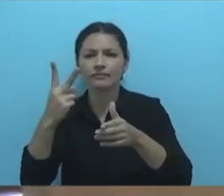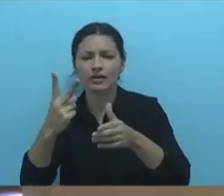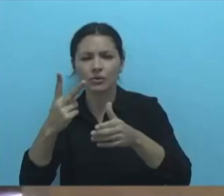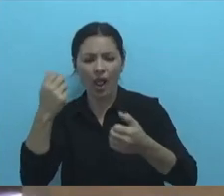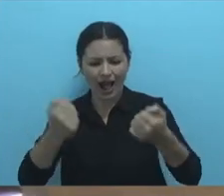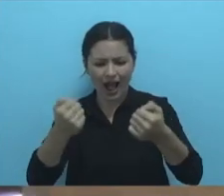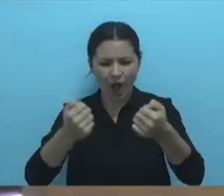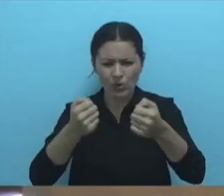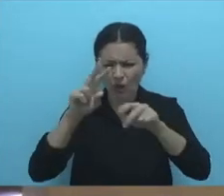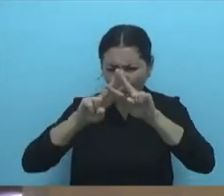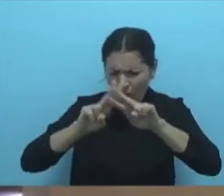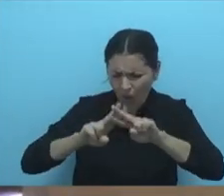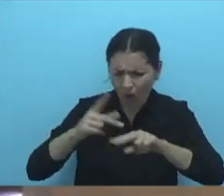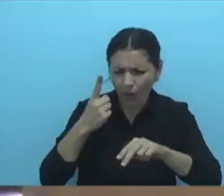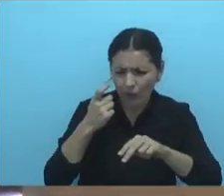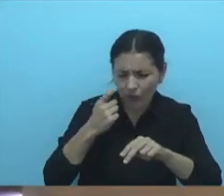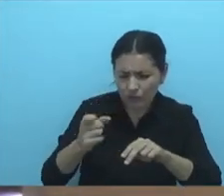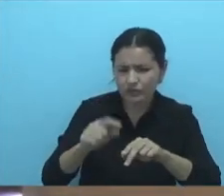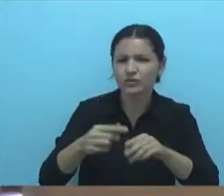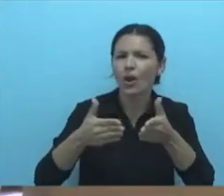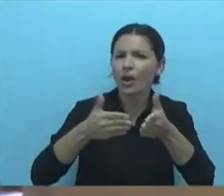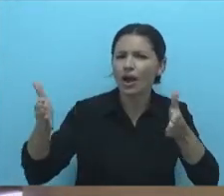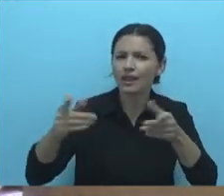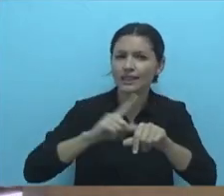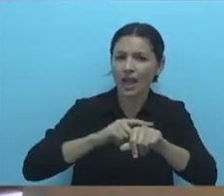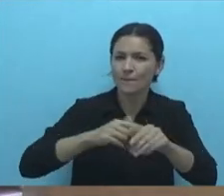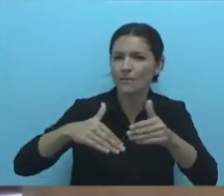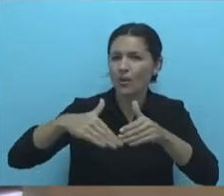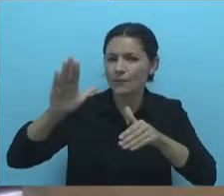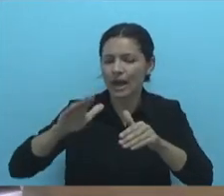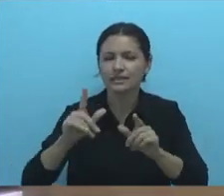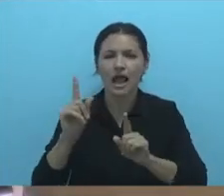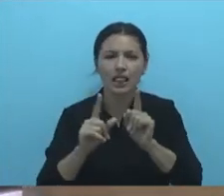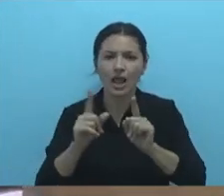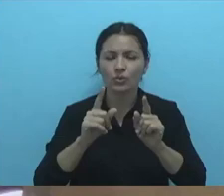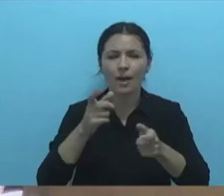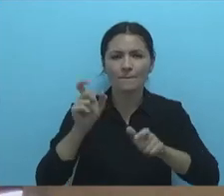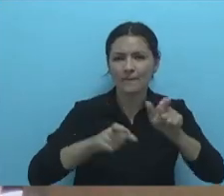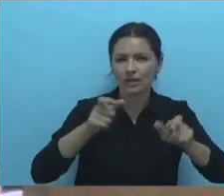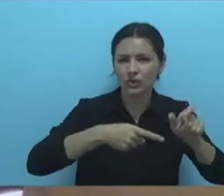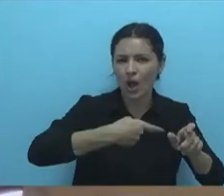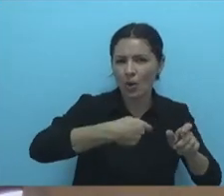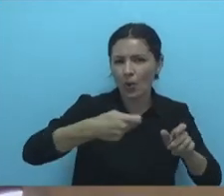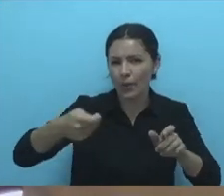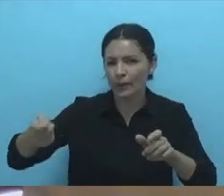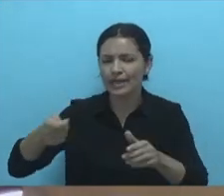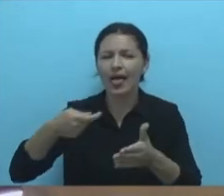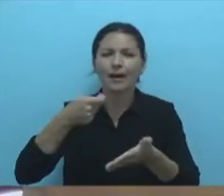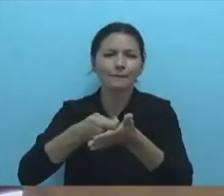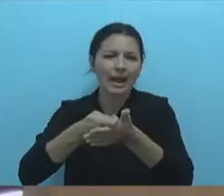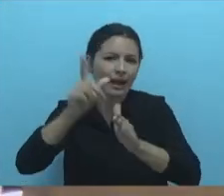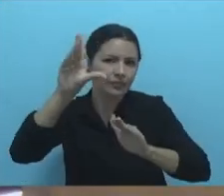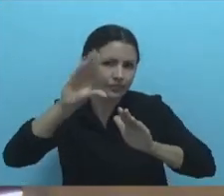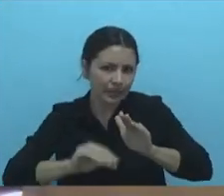y el cobro de tasas diferenciales para jubilados que tienen la pensión mínima o doble pensión mínima